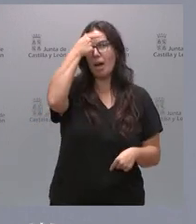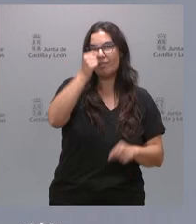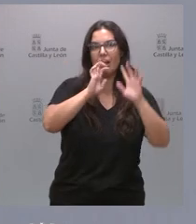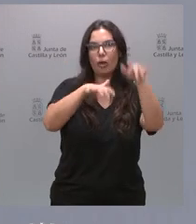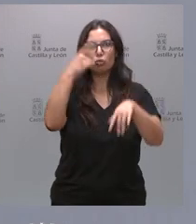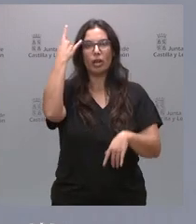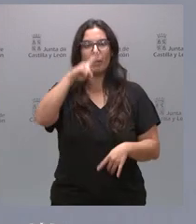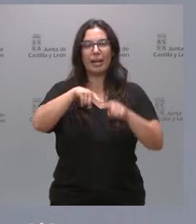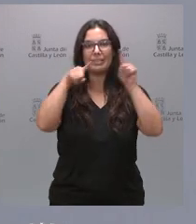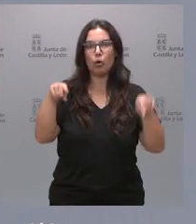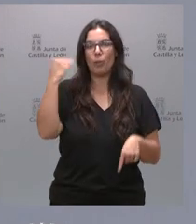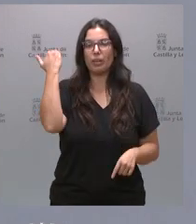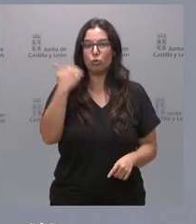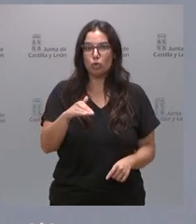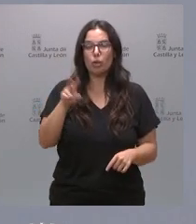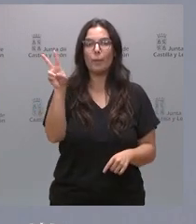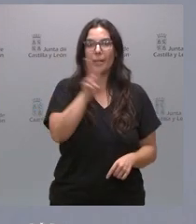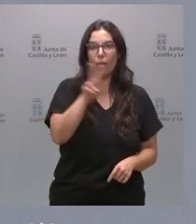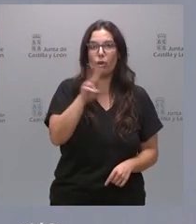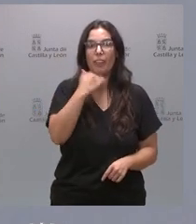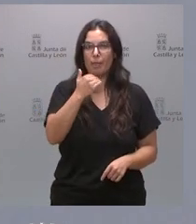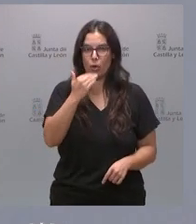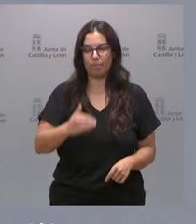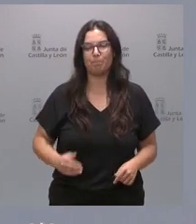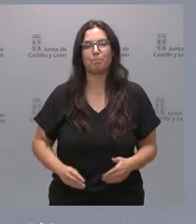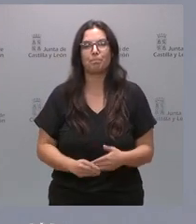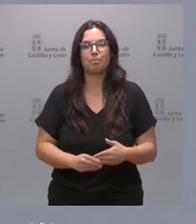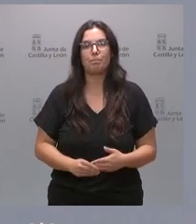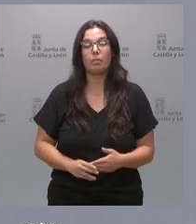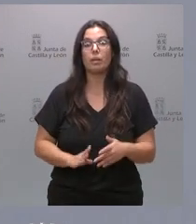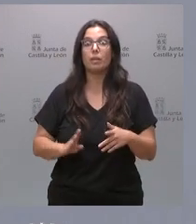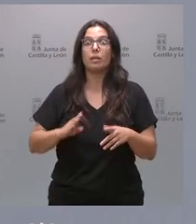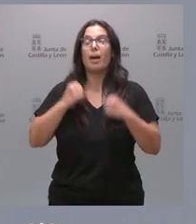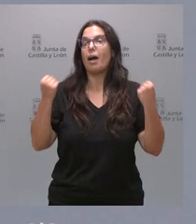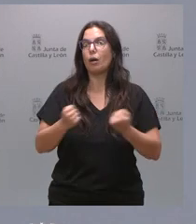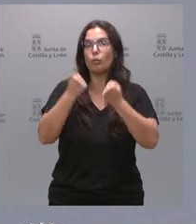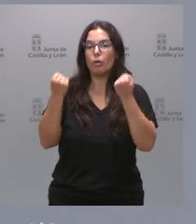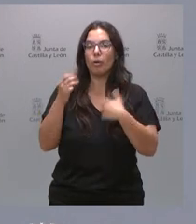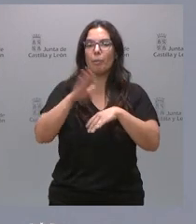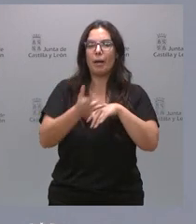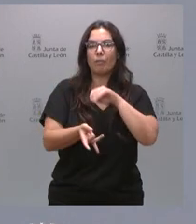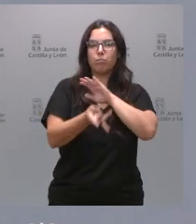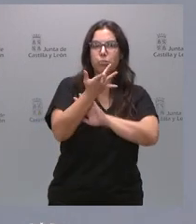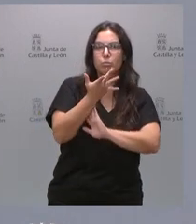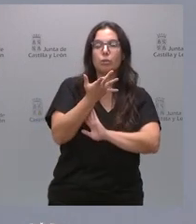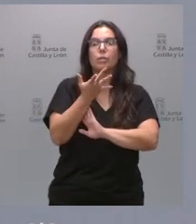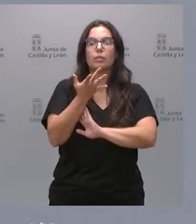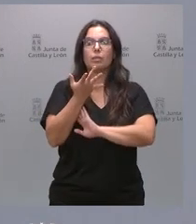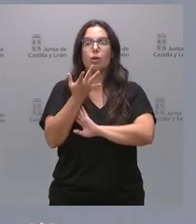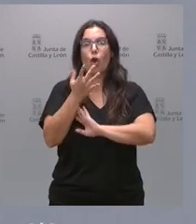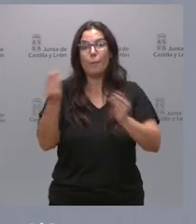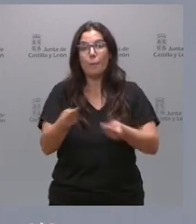Salamanca Segovia so Valladolid y Zamora se van a financiar actuaciones para la implantación o mejora de la recogida